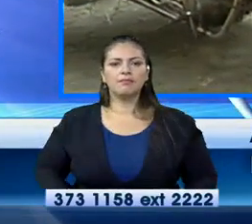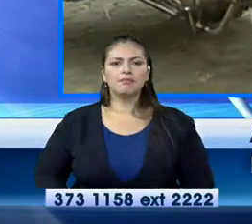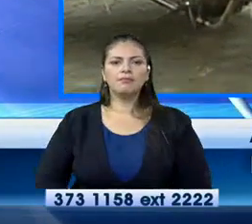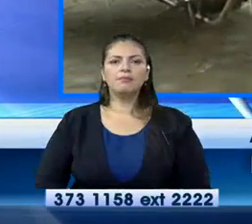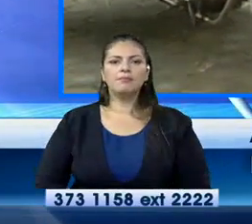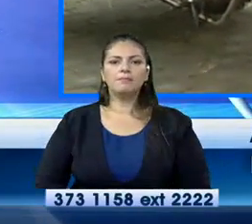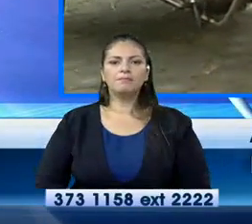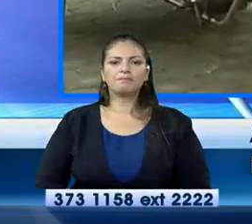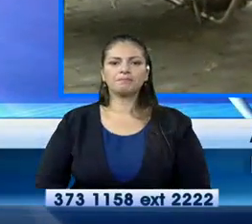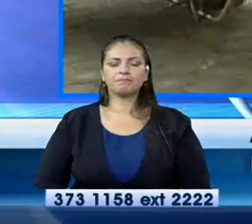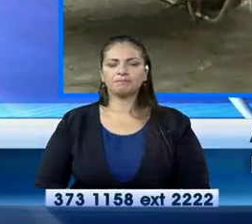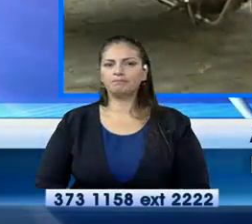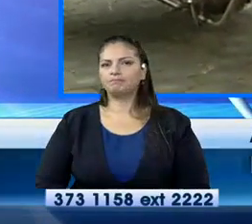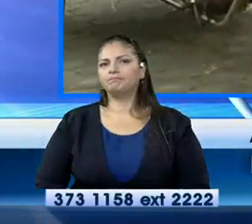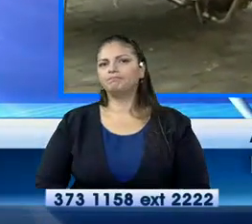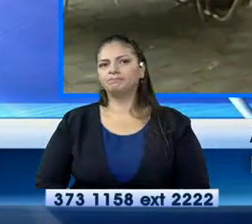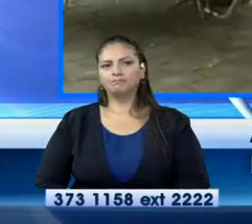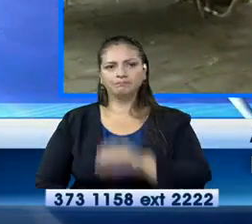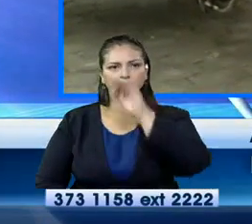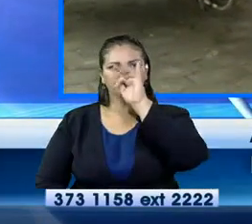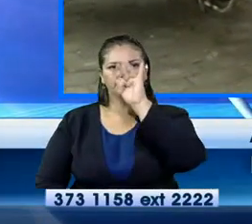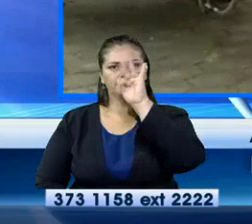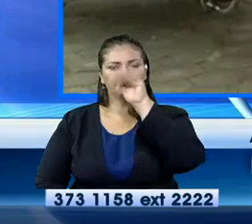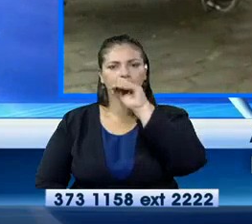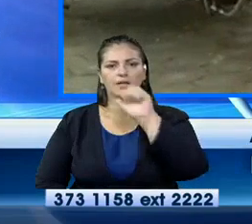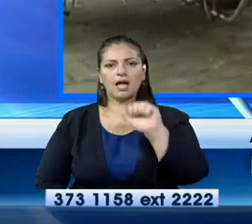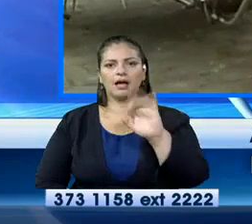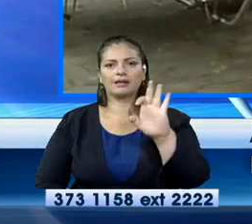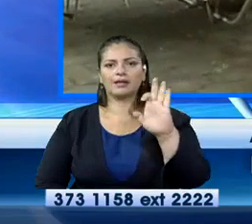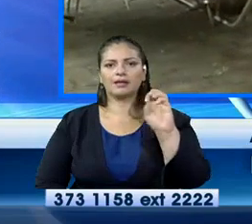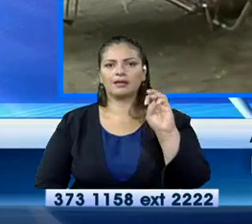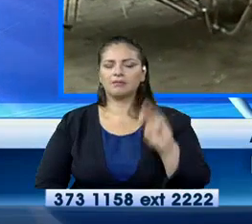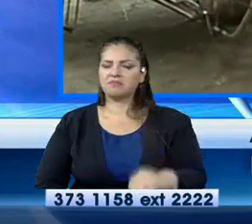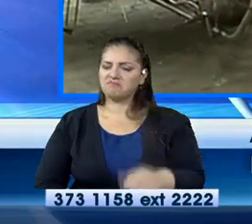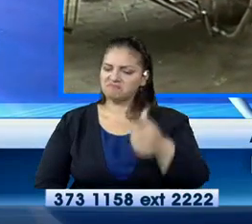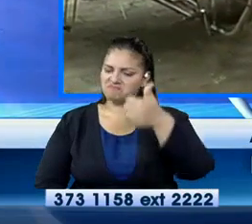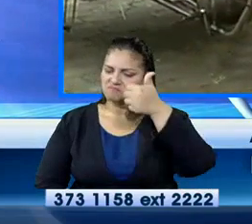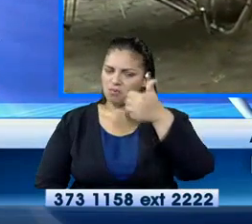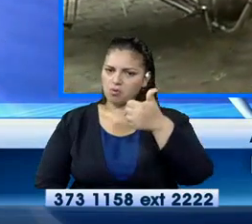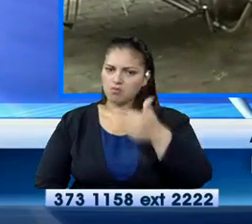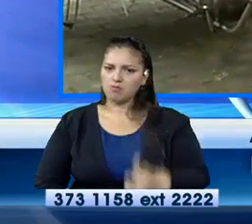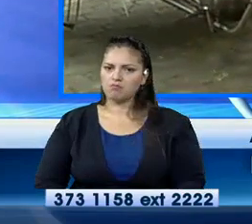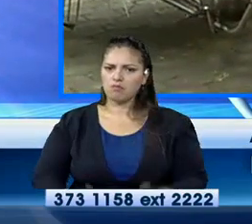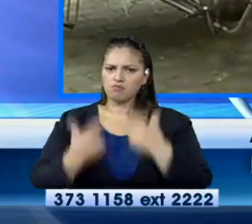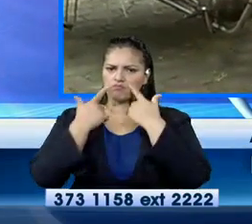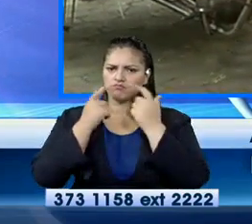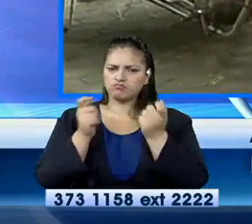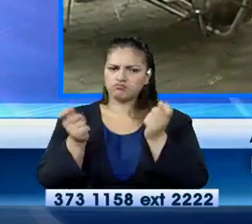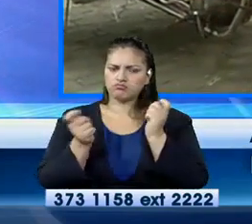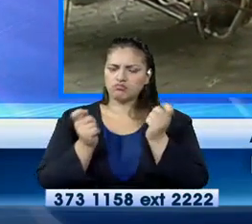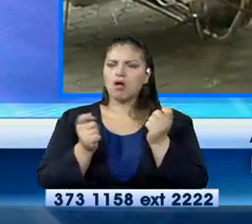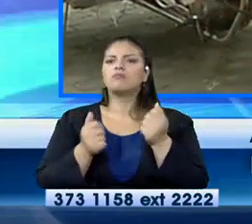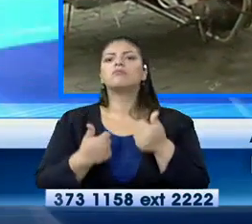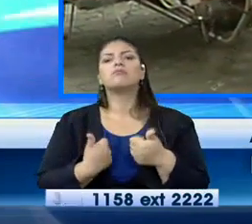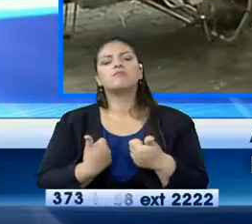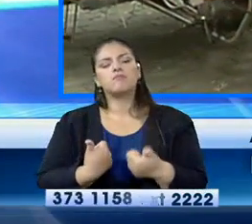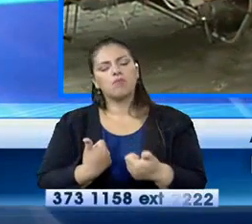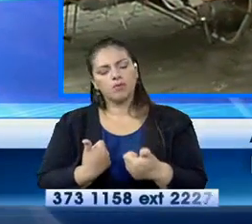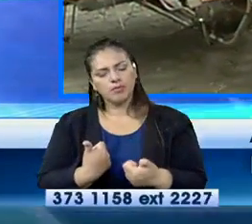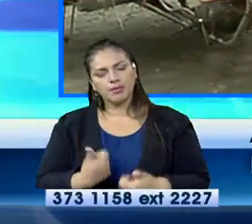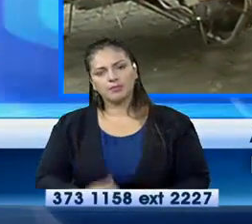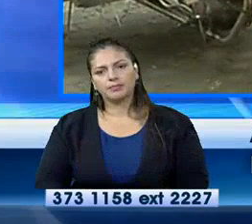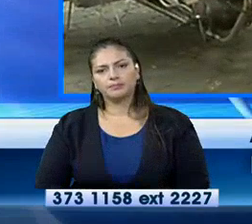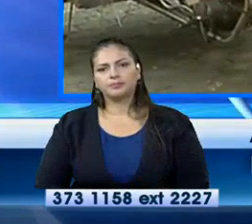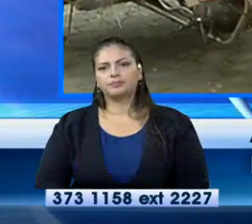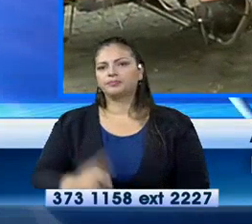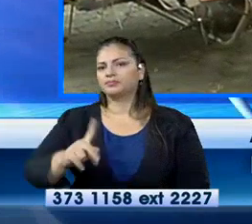la ATM tomó cartas en el asunto. Y firme tiene que ser ese control, adecuado y firme, y